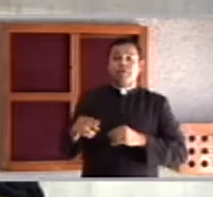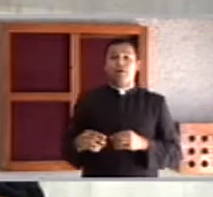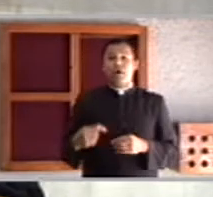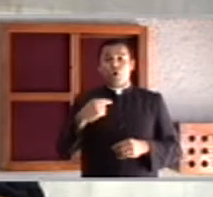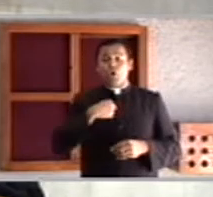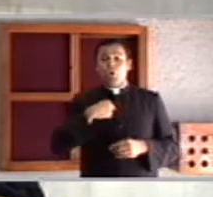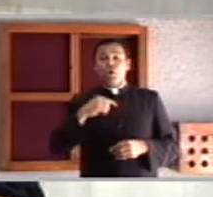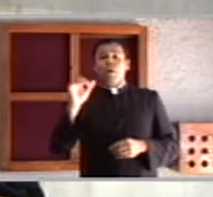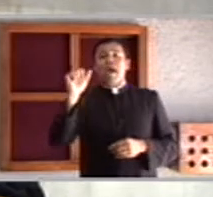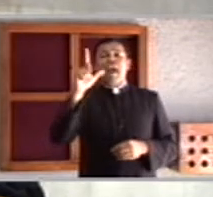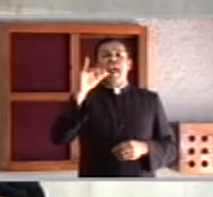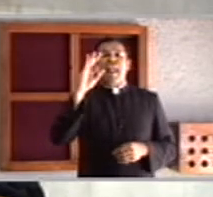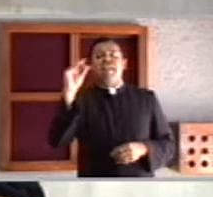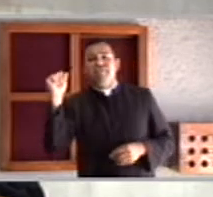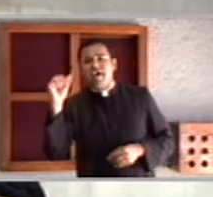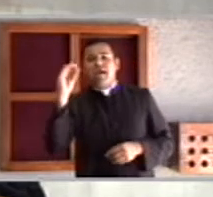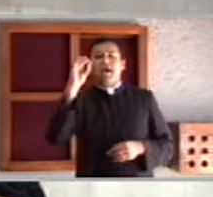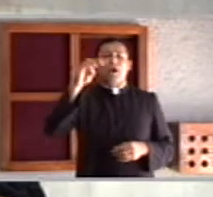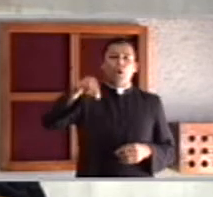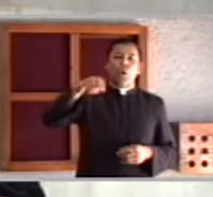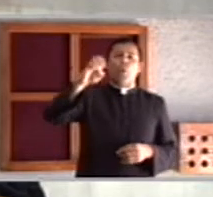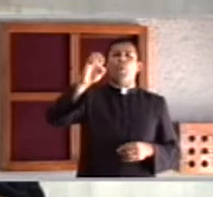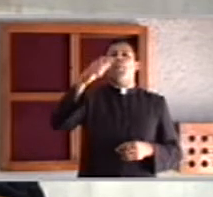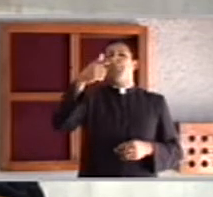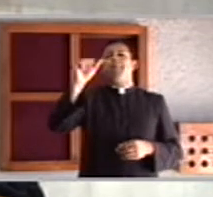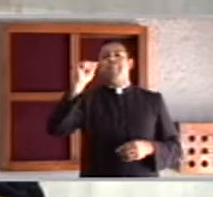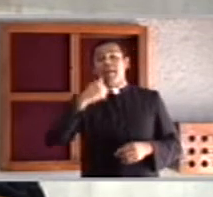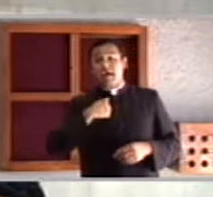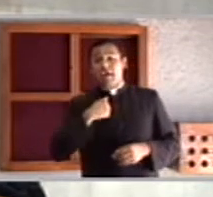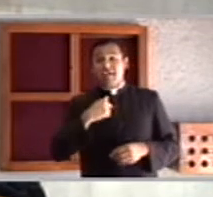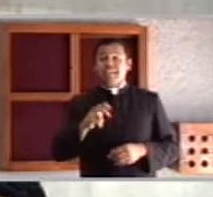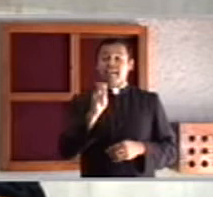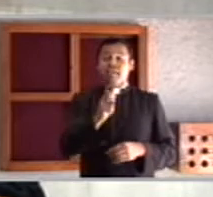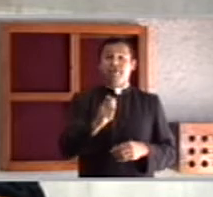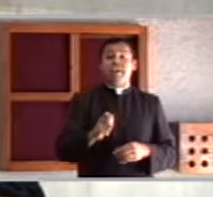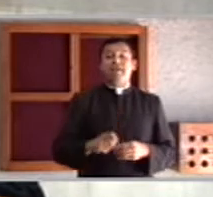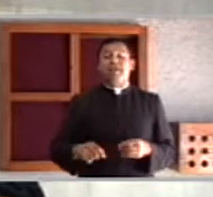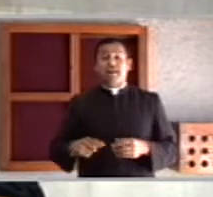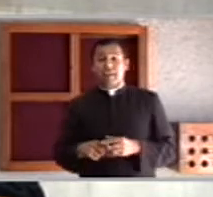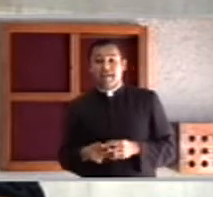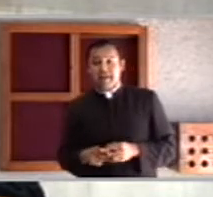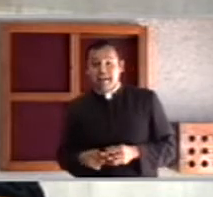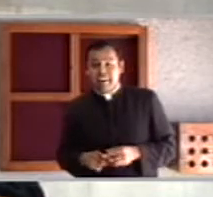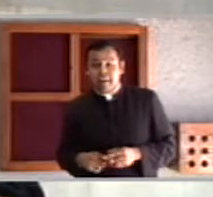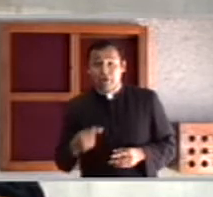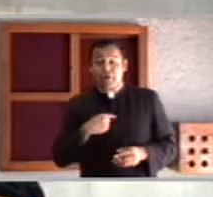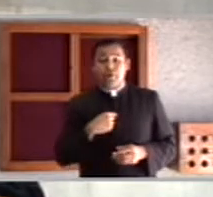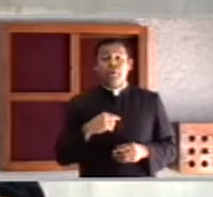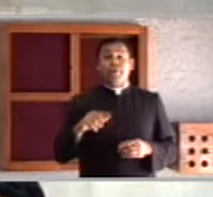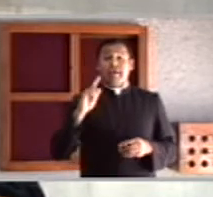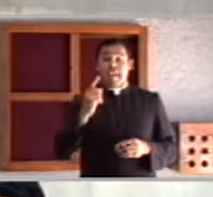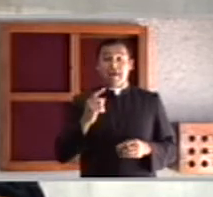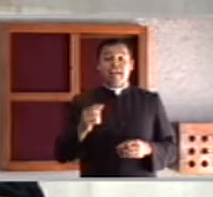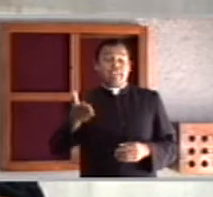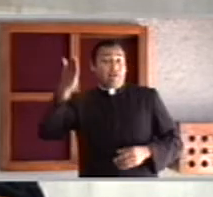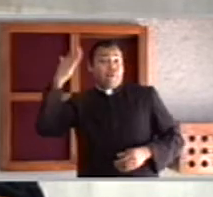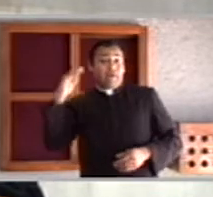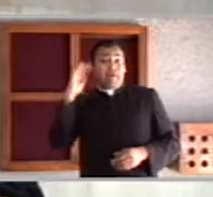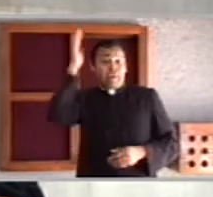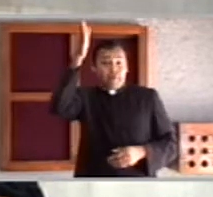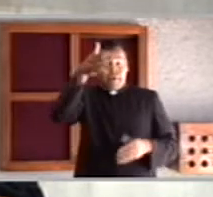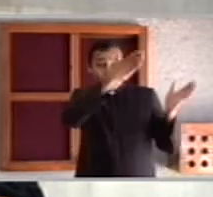el Señor Dios, el que es, el que era y el que ha de venir, el Todopoderoso.